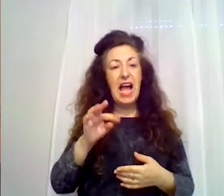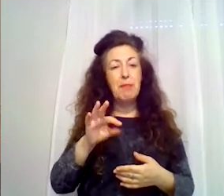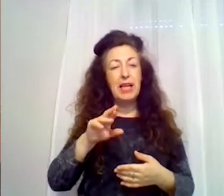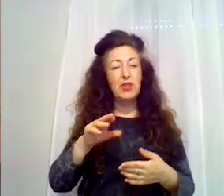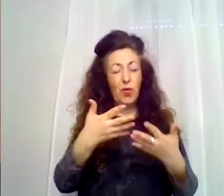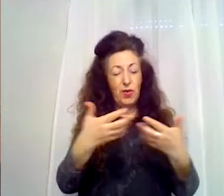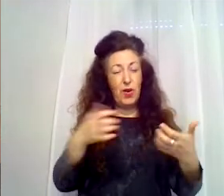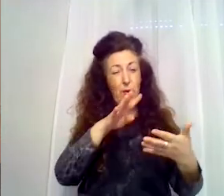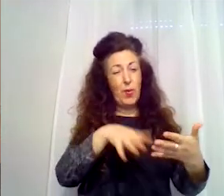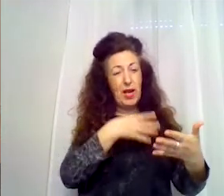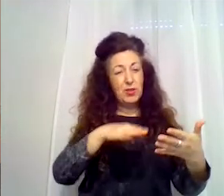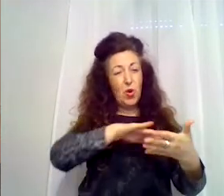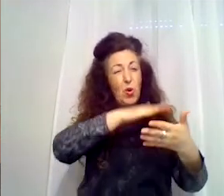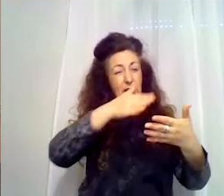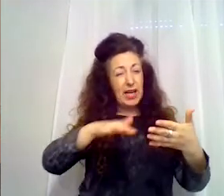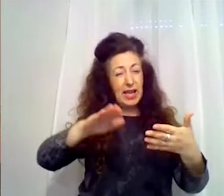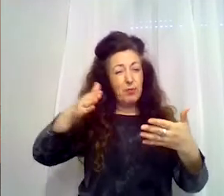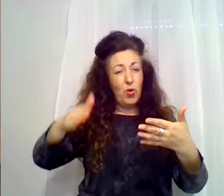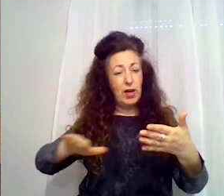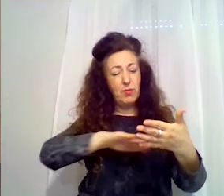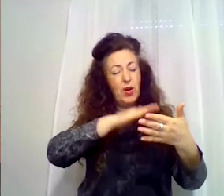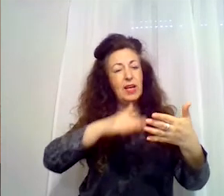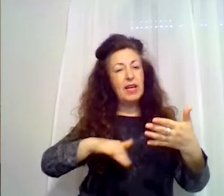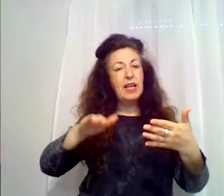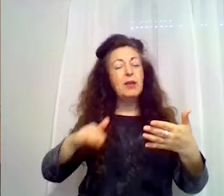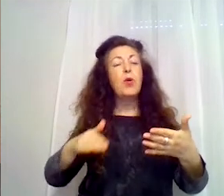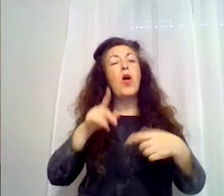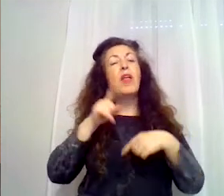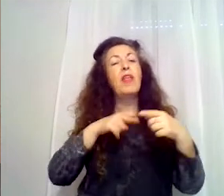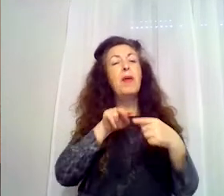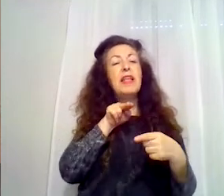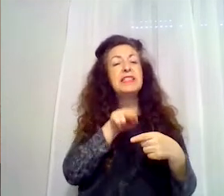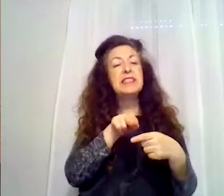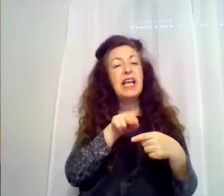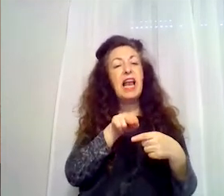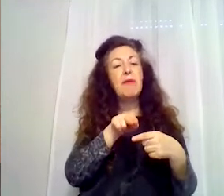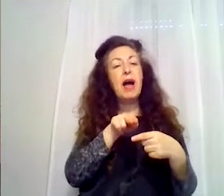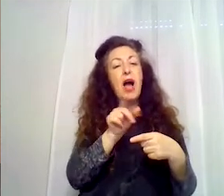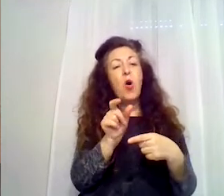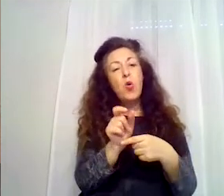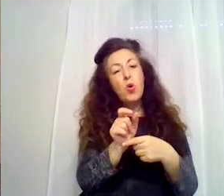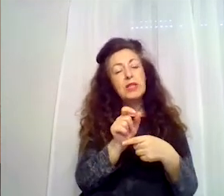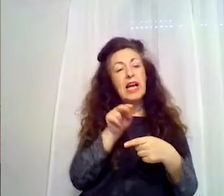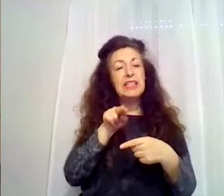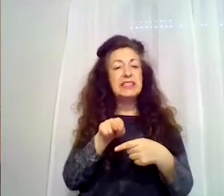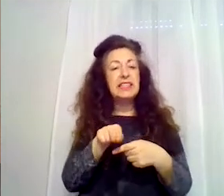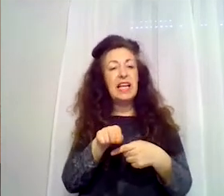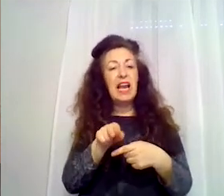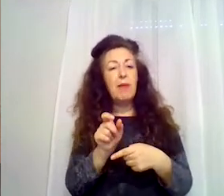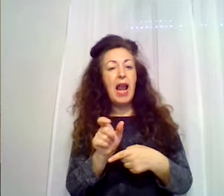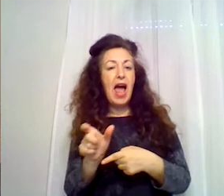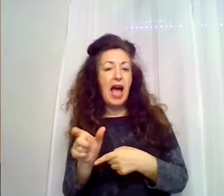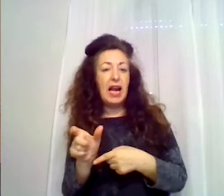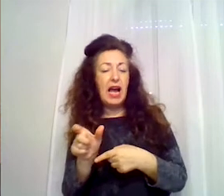sus traducciones del latín, de las elegías de Ovidio y de la primera parte de la Farsalia de Lucano. Eso